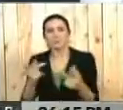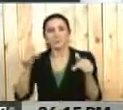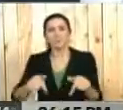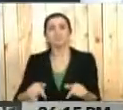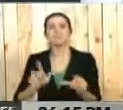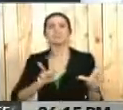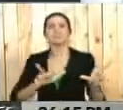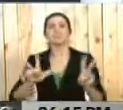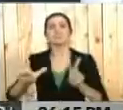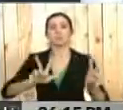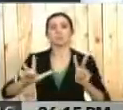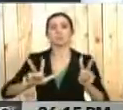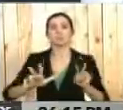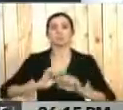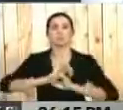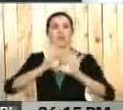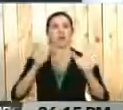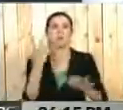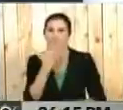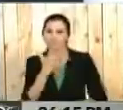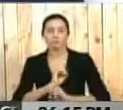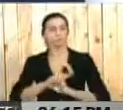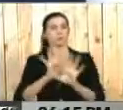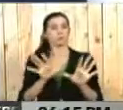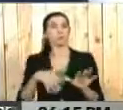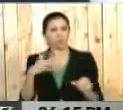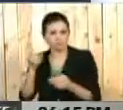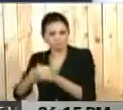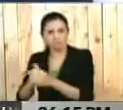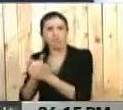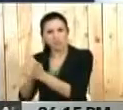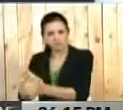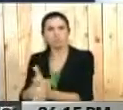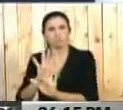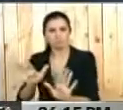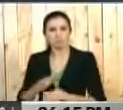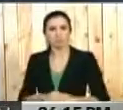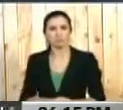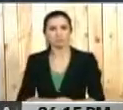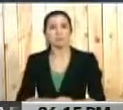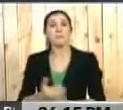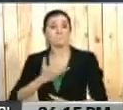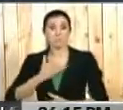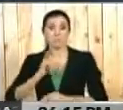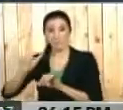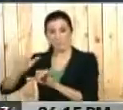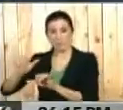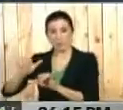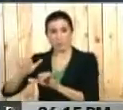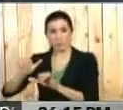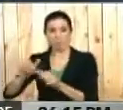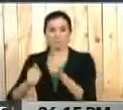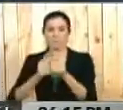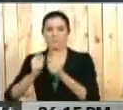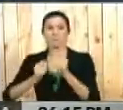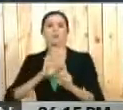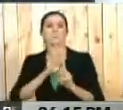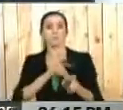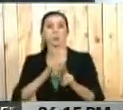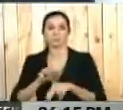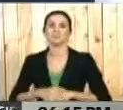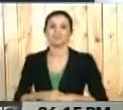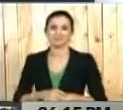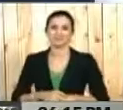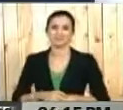Ejidos. Creo que aclaró bastante las dudas. Igual usted lo puede seguir, puede escribirle. Ya escuchó el mismo. Mientras la agenda se lo permite, le va a responder